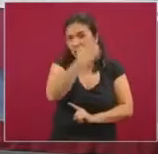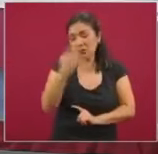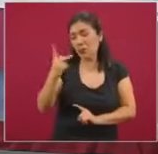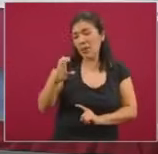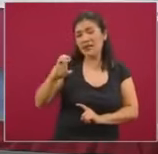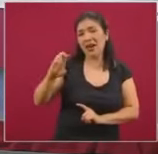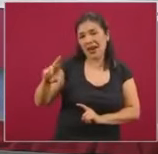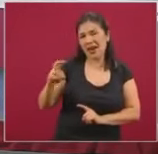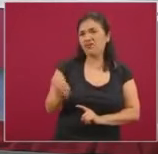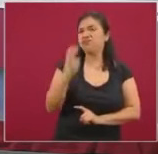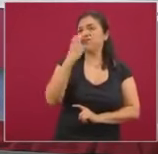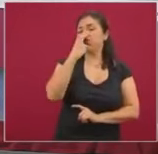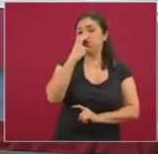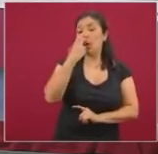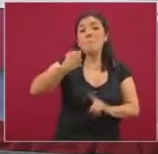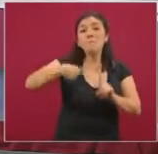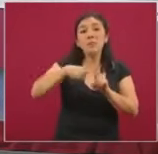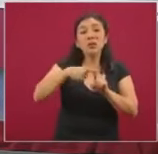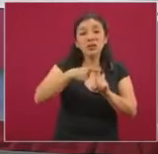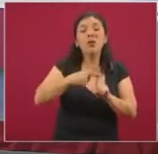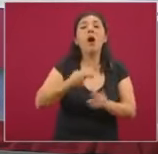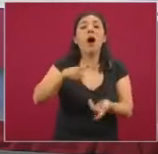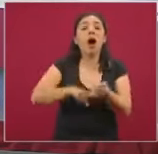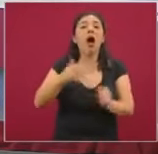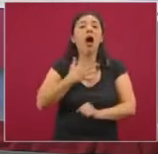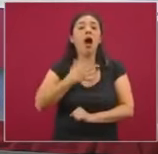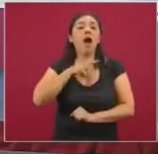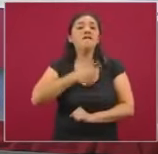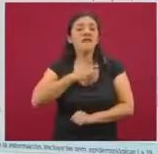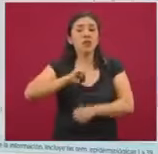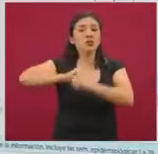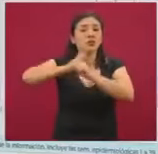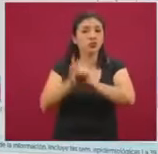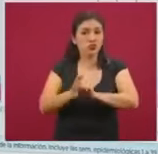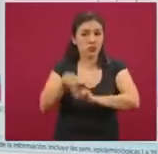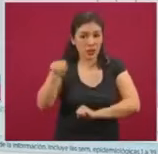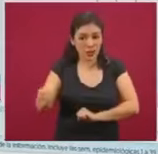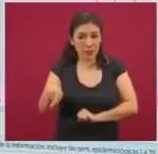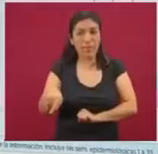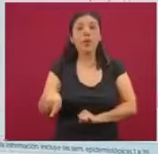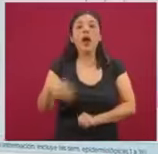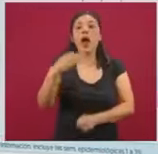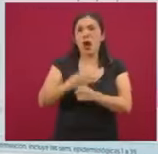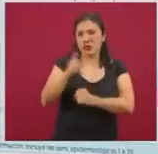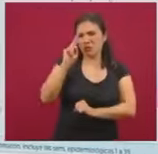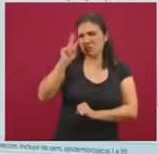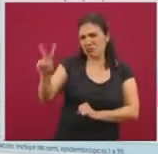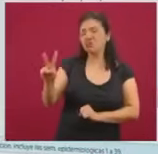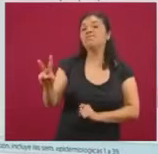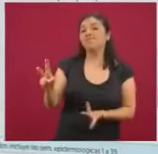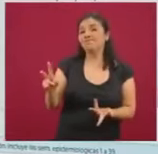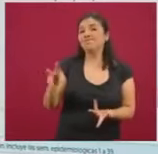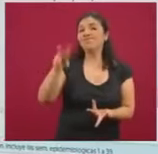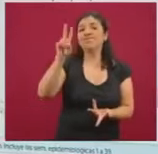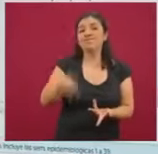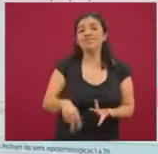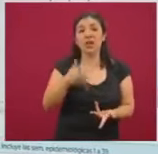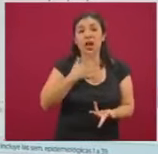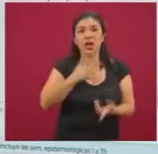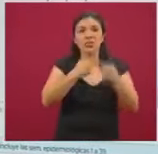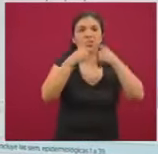PCR, confirmadas por infección por el virus SARS-CoV-2. Lo que podemos observar es que sí, hay